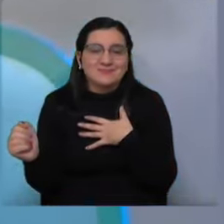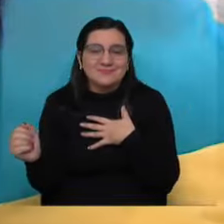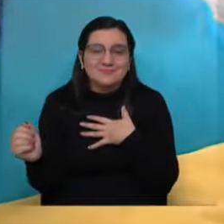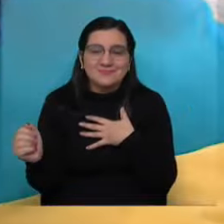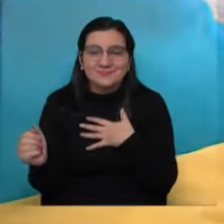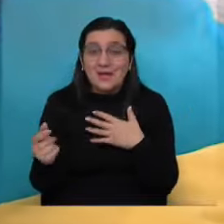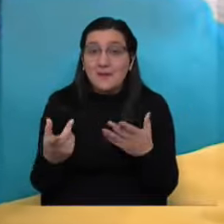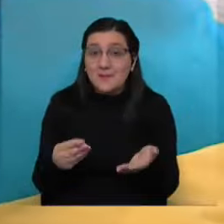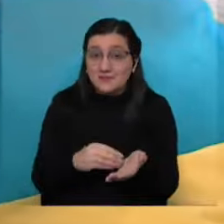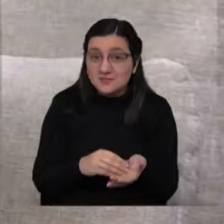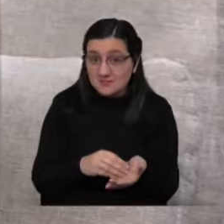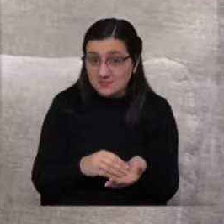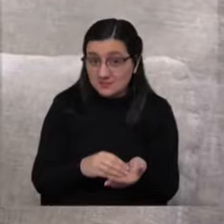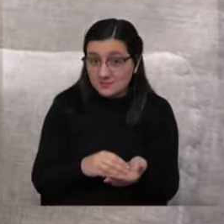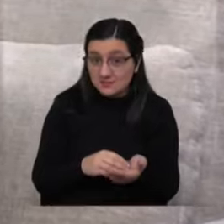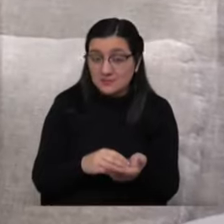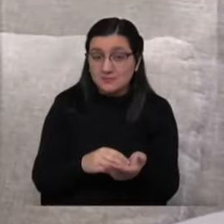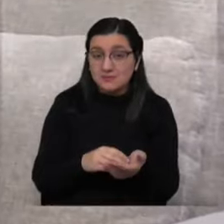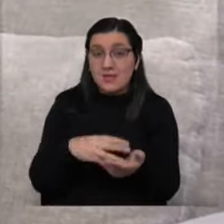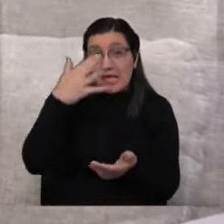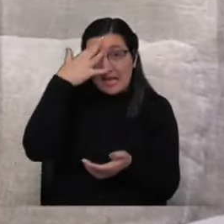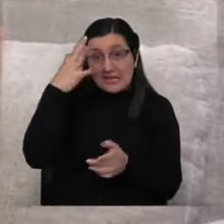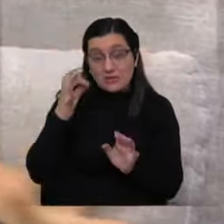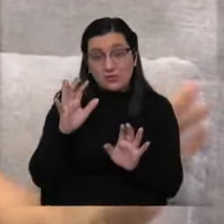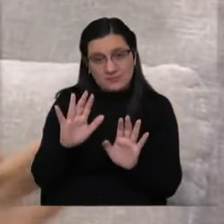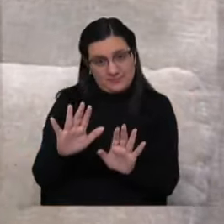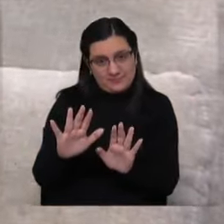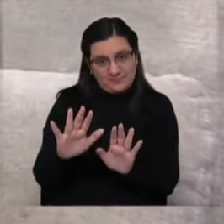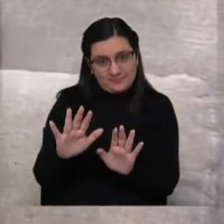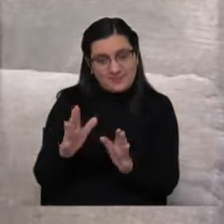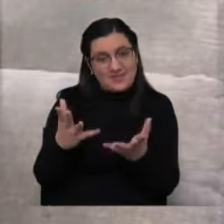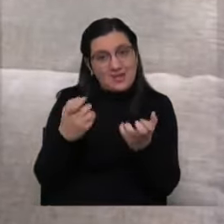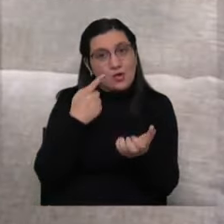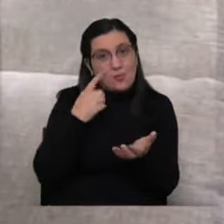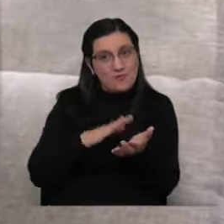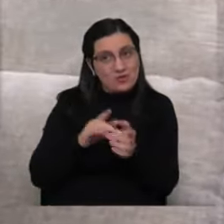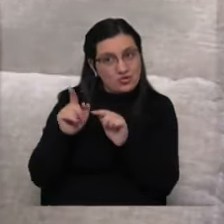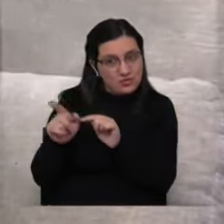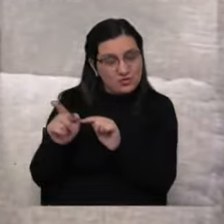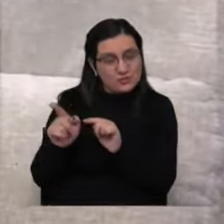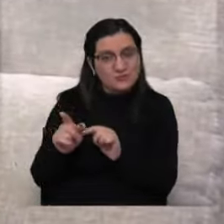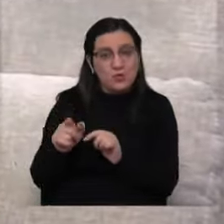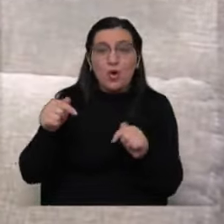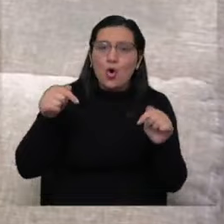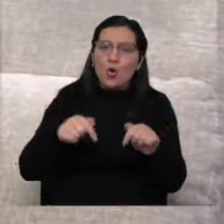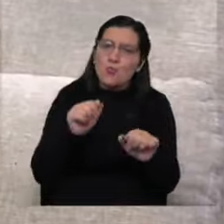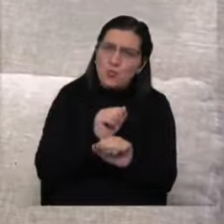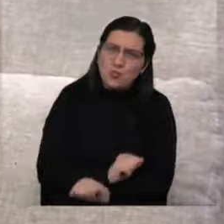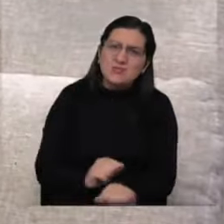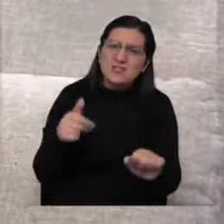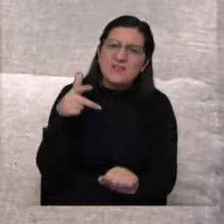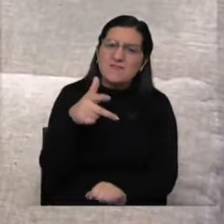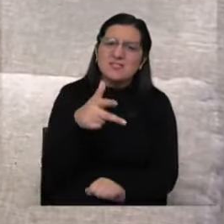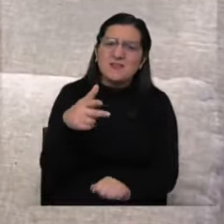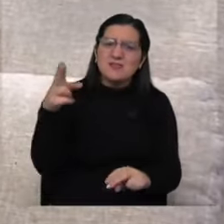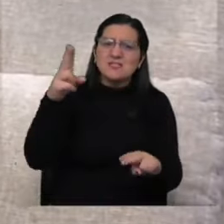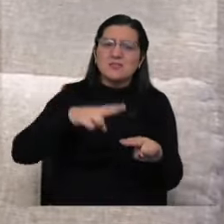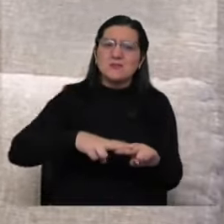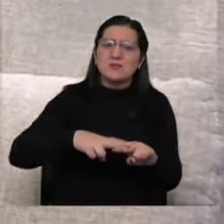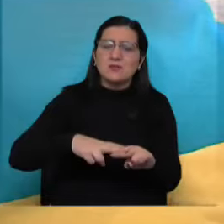despertarse eh creo que también pero lo que pasa que lo quería chear contigo me distraje y me olvidé hoy puede ser que haya fecha sea fecha de